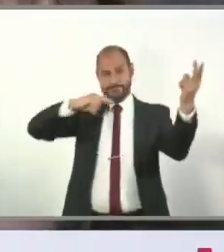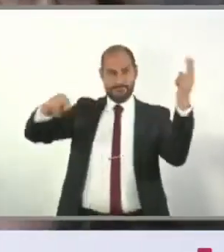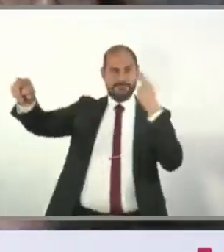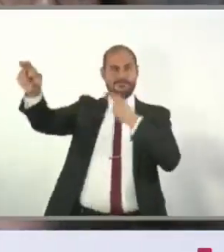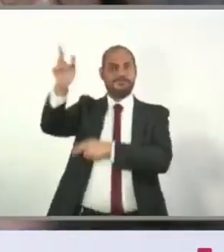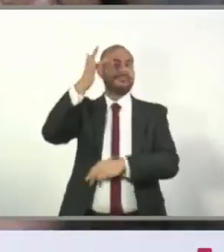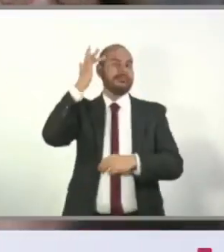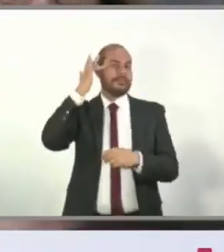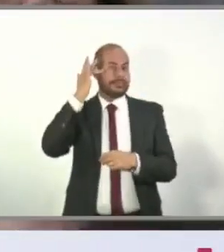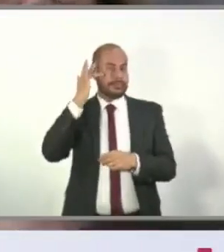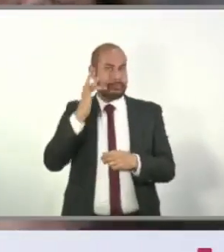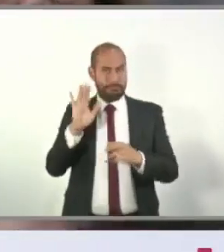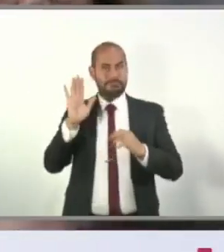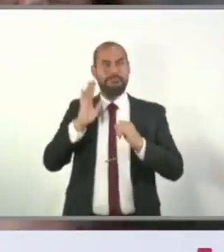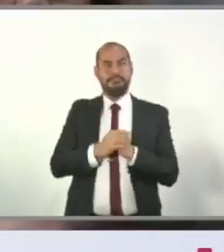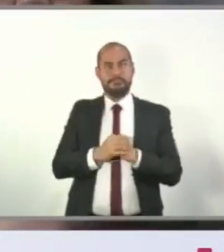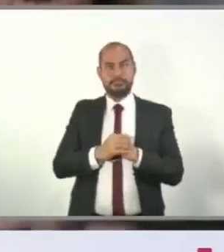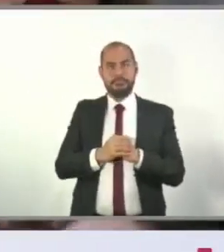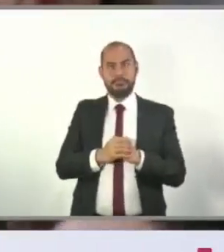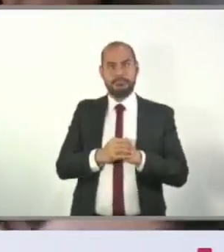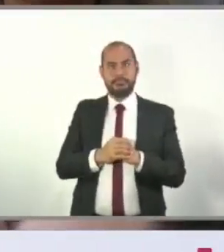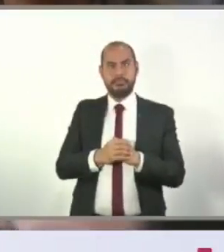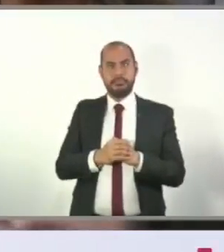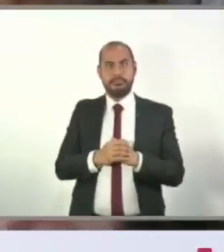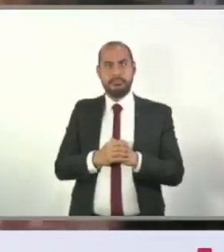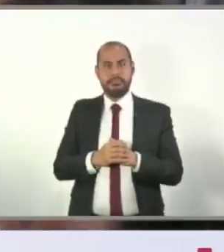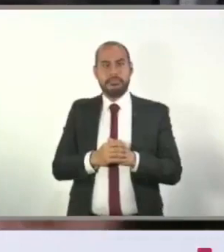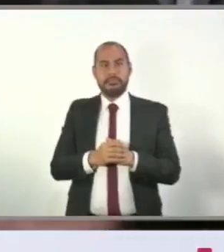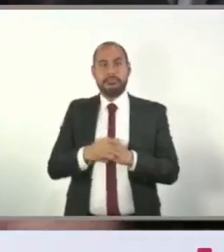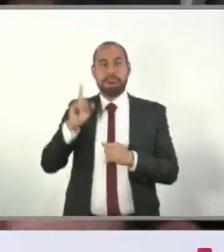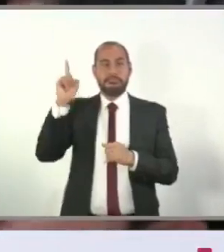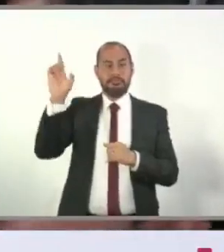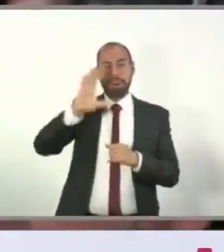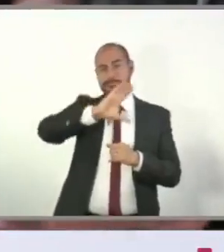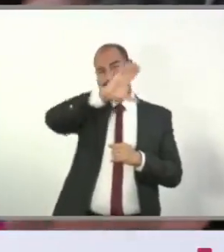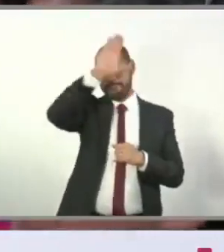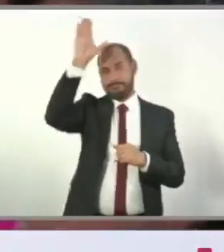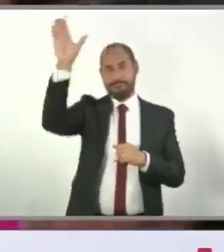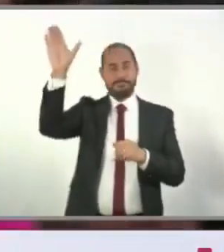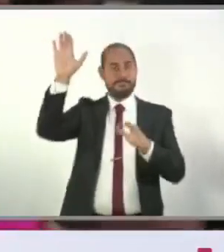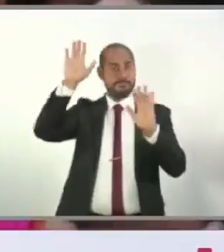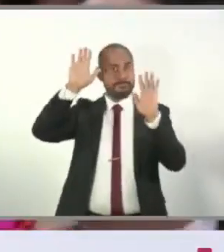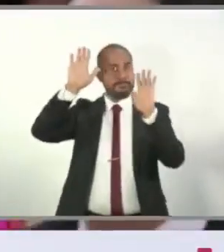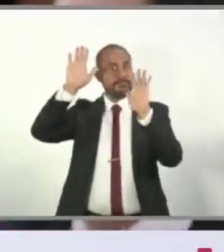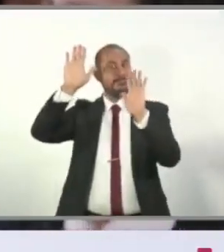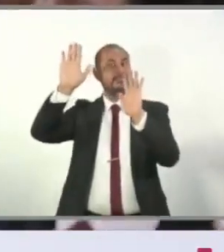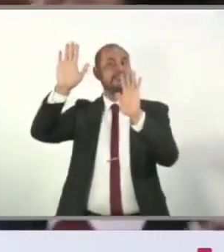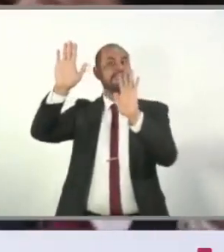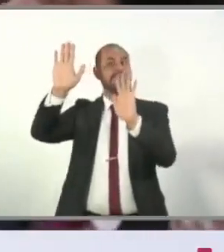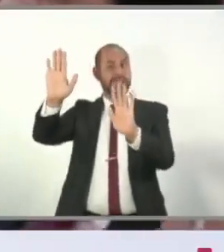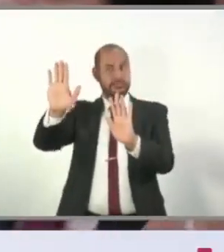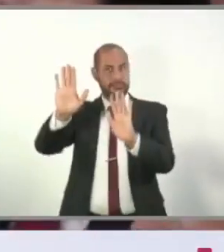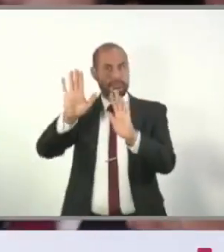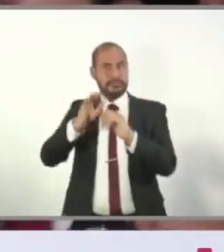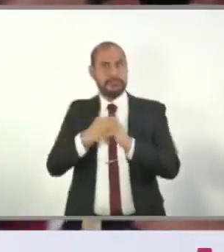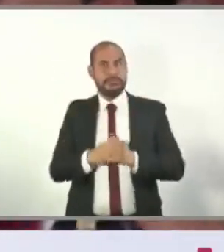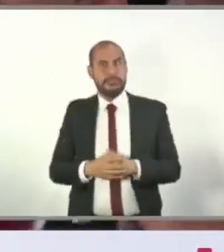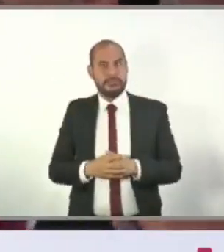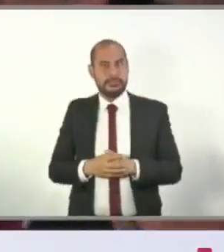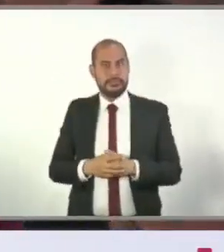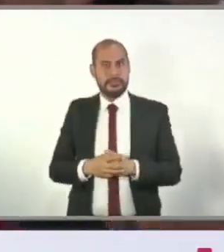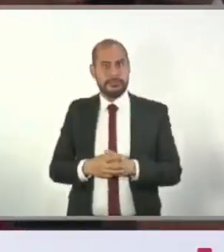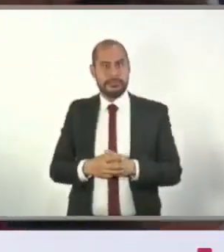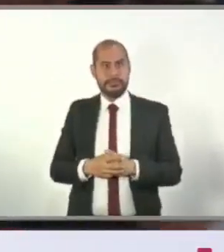universo. Llenos están el cielo y la tierra de